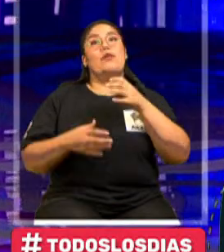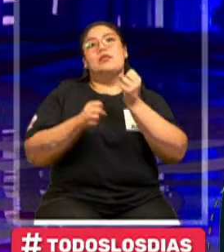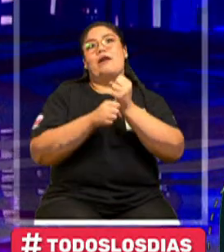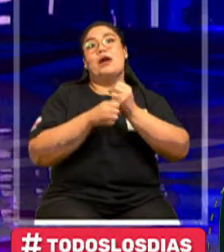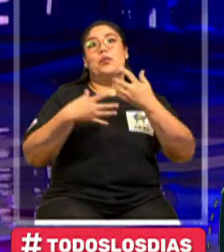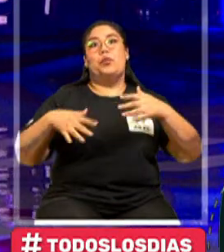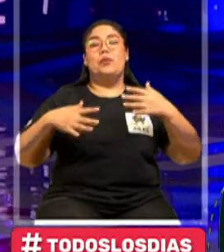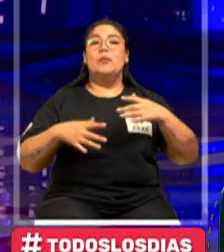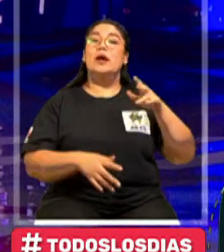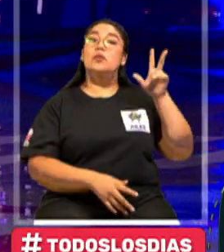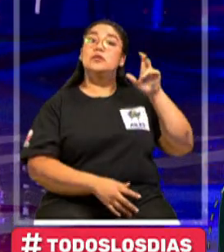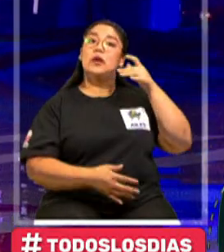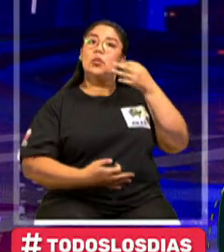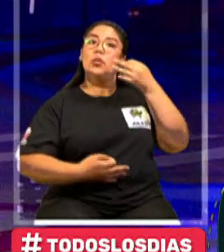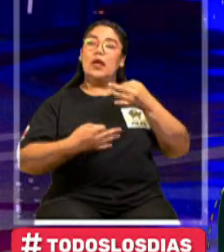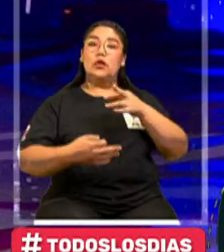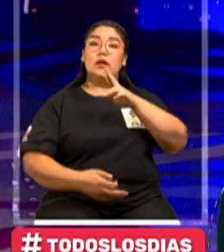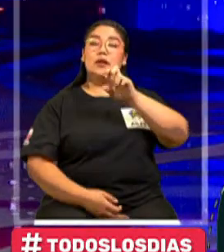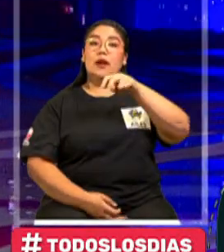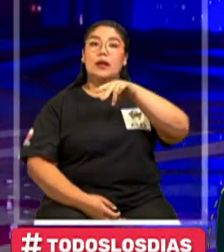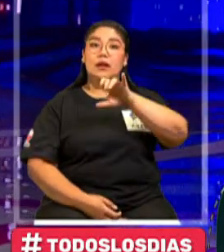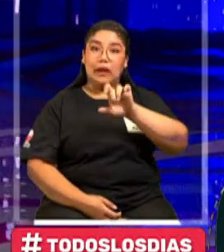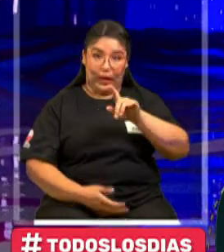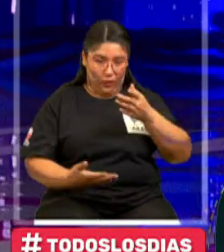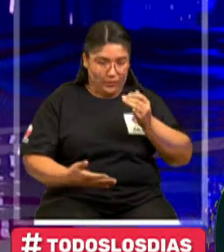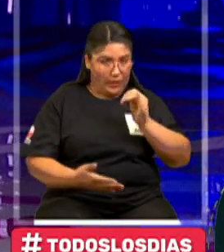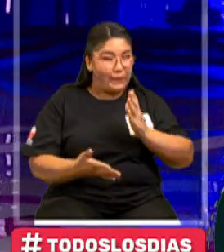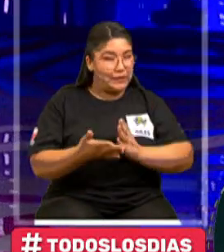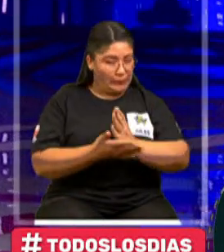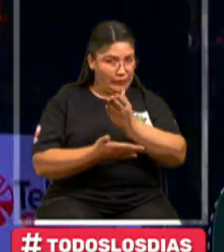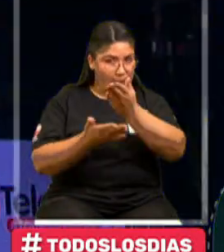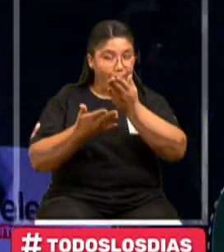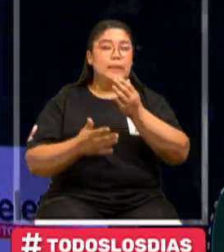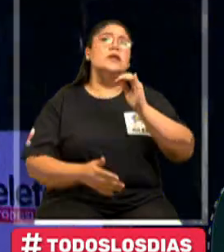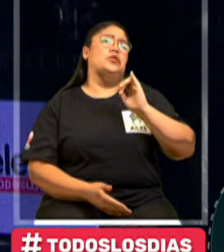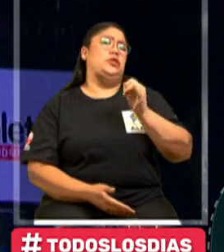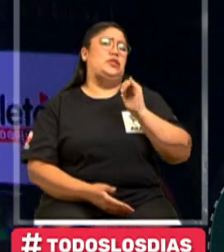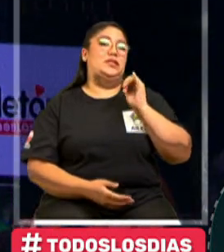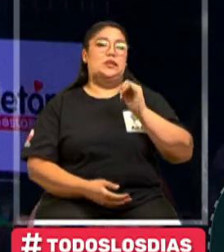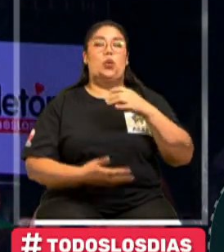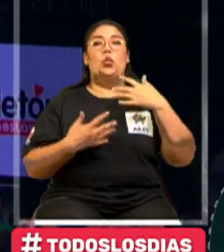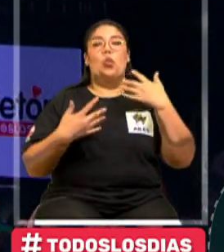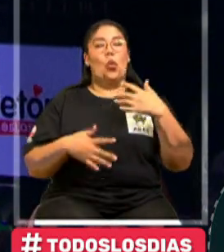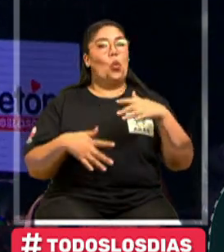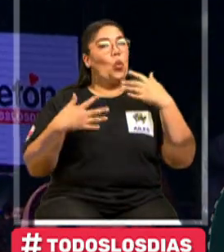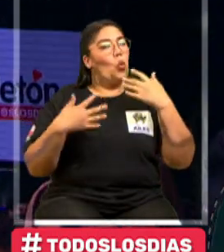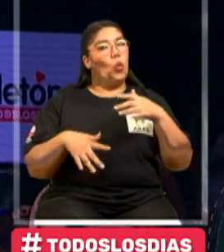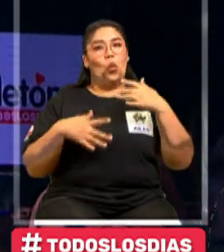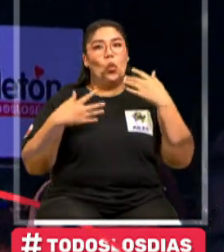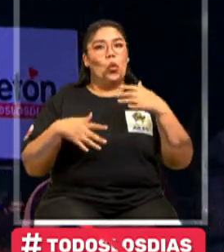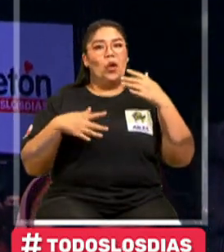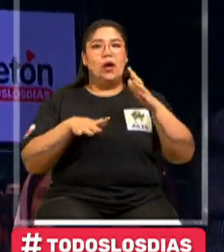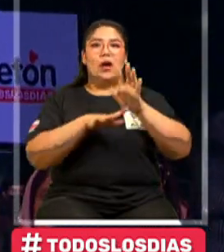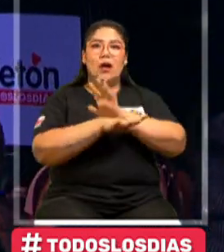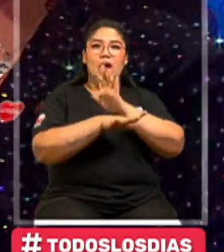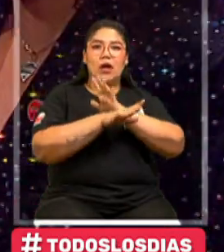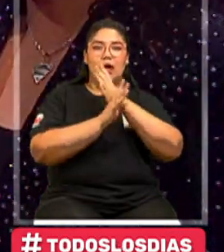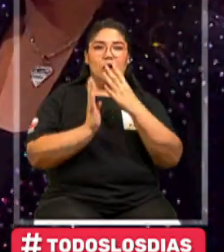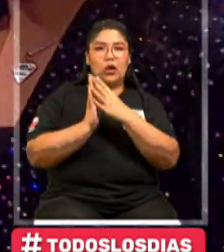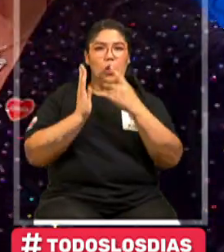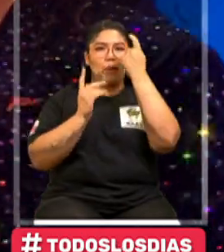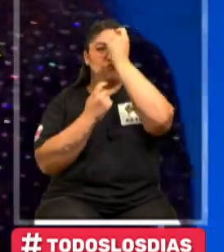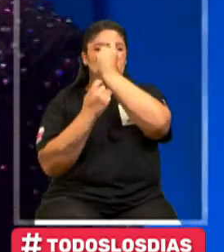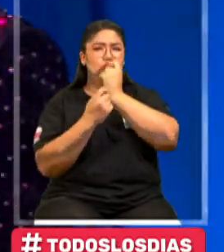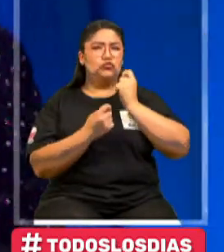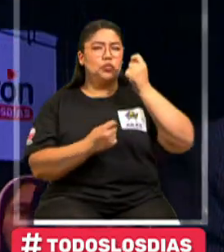René Naranjo. Comenzamos contigo, René. Nos habíamos partido contigo. Ahora sí, ¿te parece? Sí, pues. Oye, impresionante la caracterización. Se pasó.